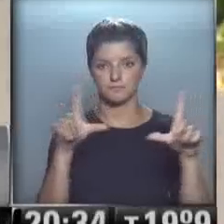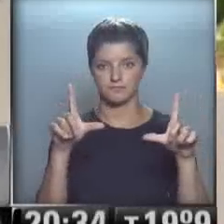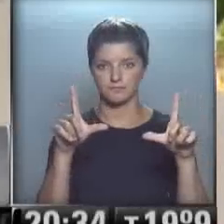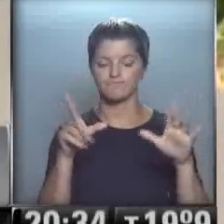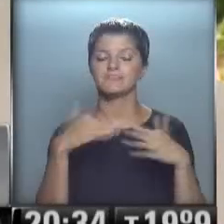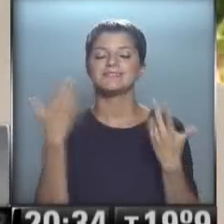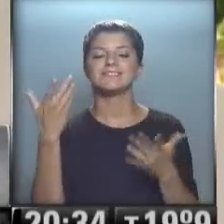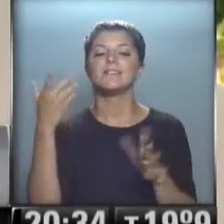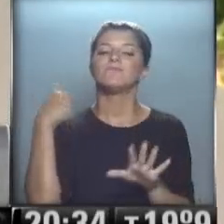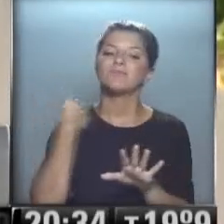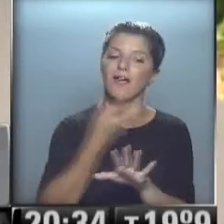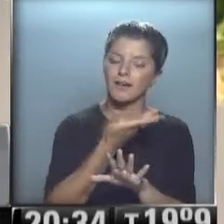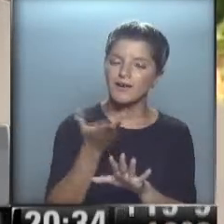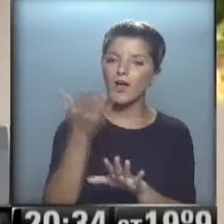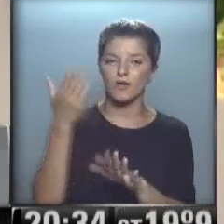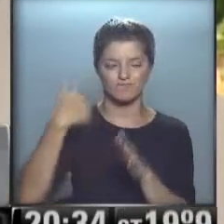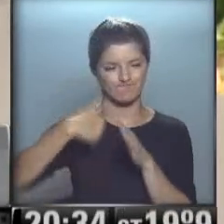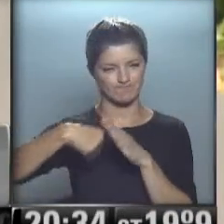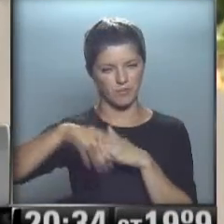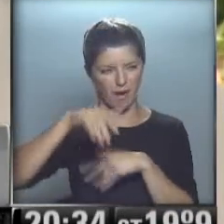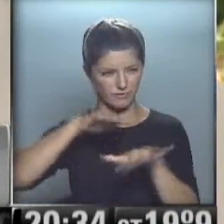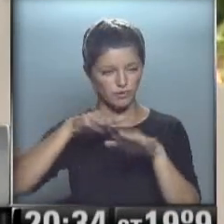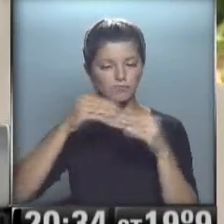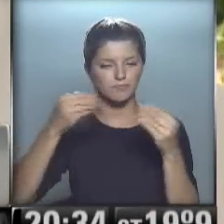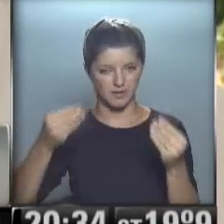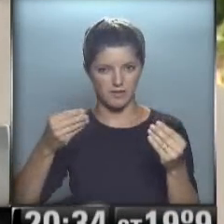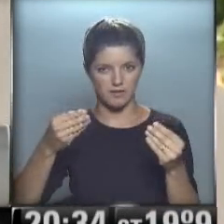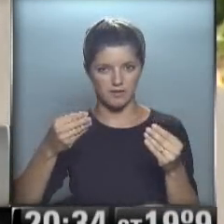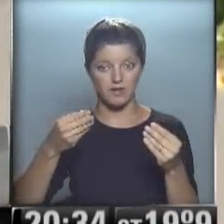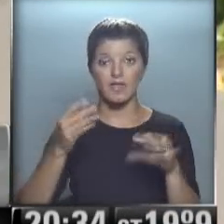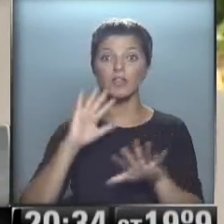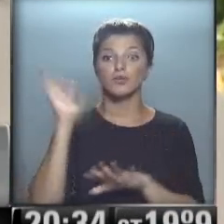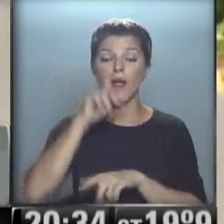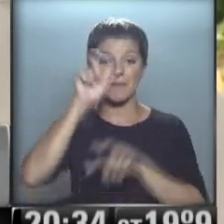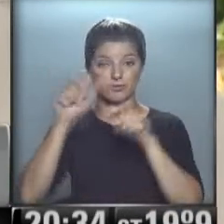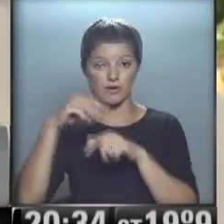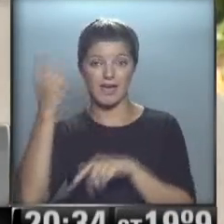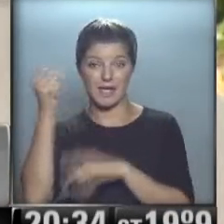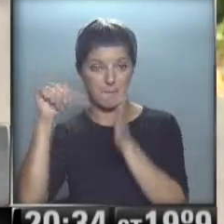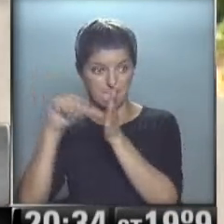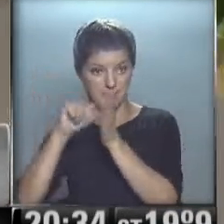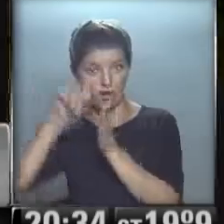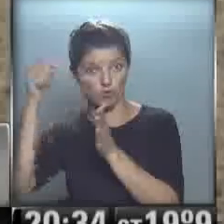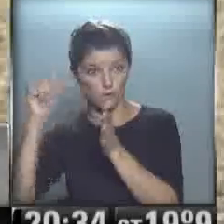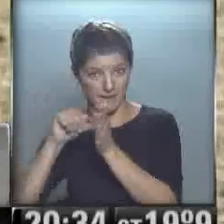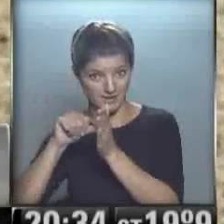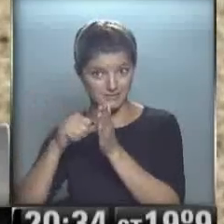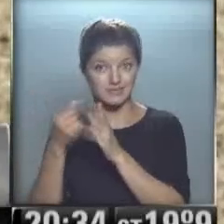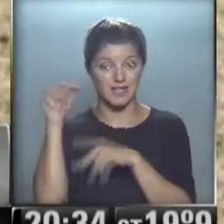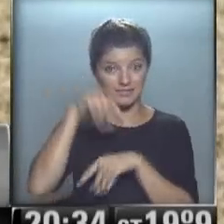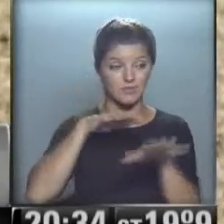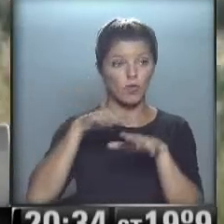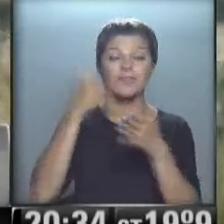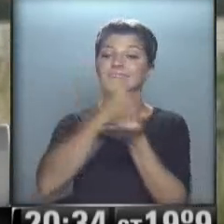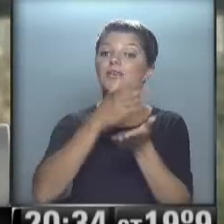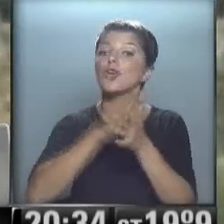En general, lo que va a ocurrir es que lo que tengan que liquidar divisas por parte del sector agroexportador lo